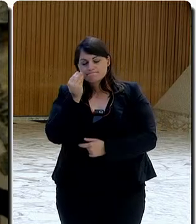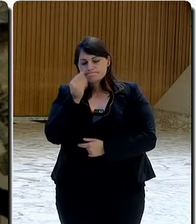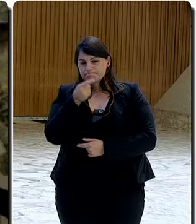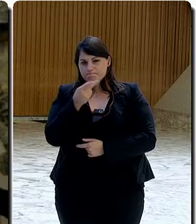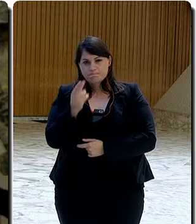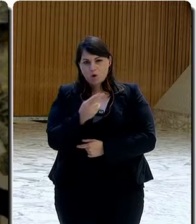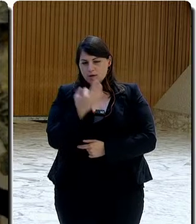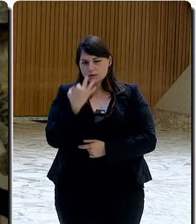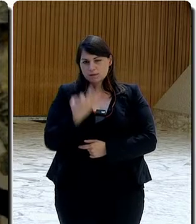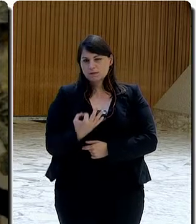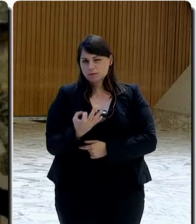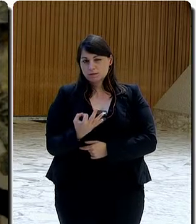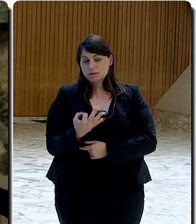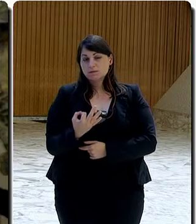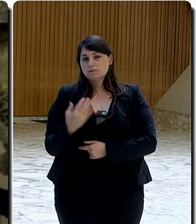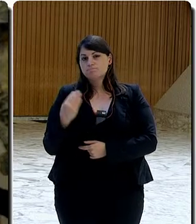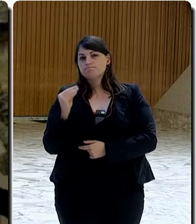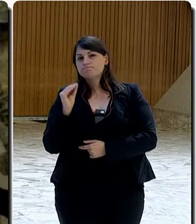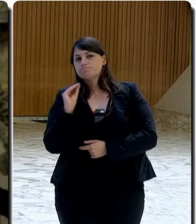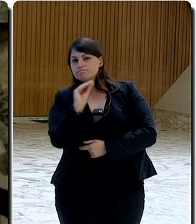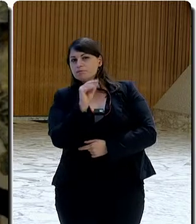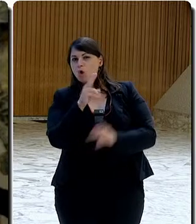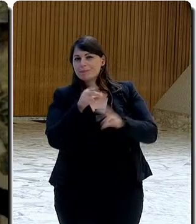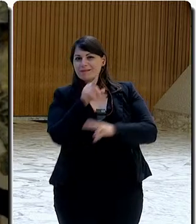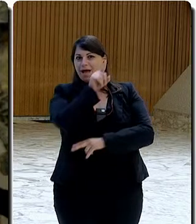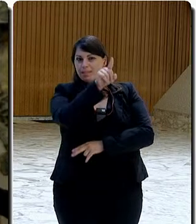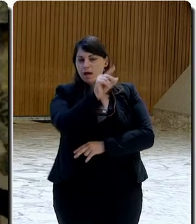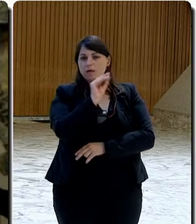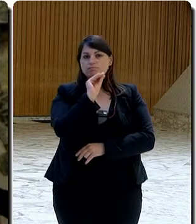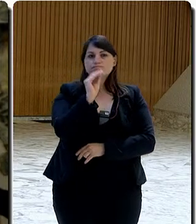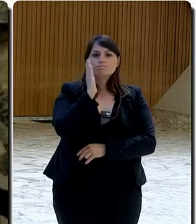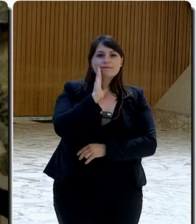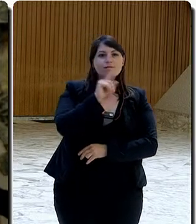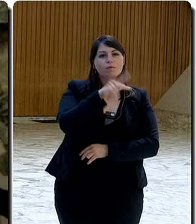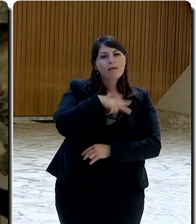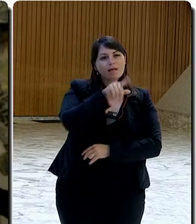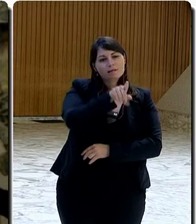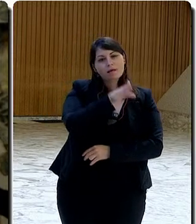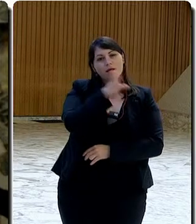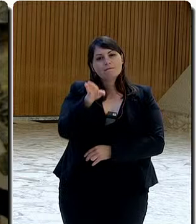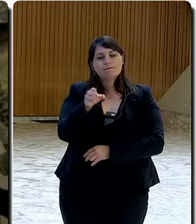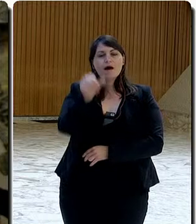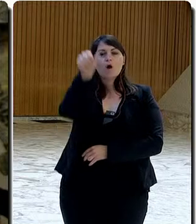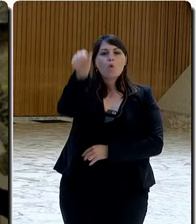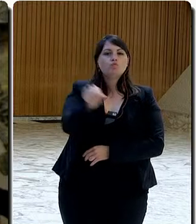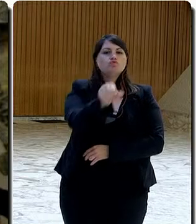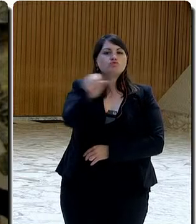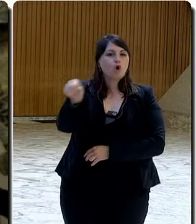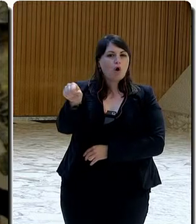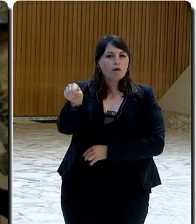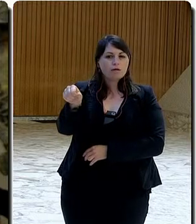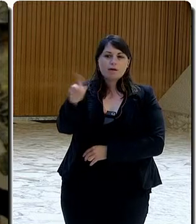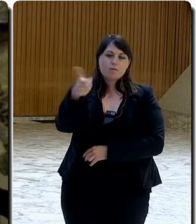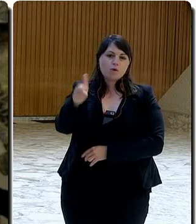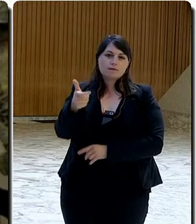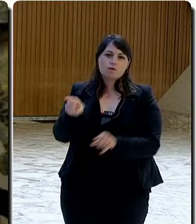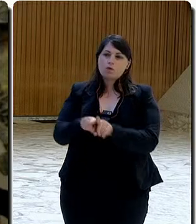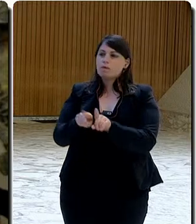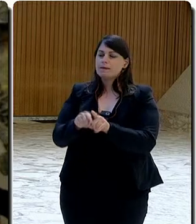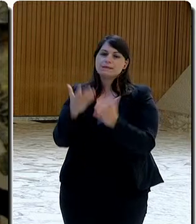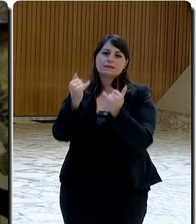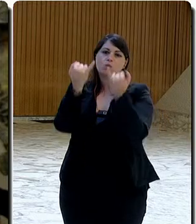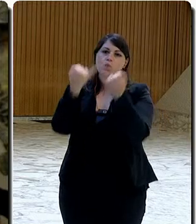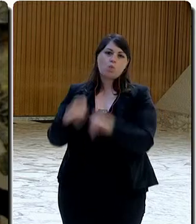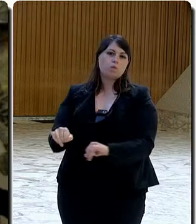del hospital que la diera la unción de los enfermos. Nos estábamos despidiendo de ella. Con el